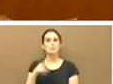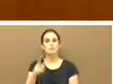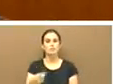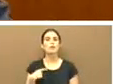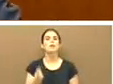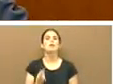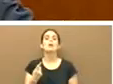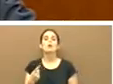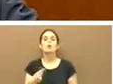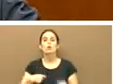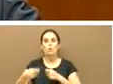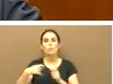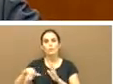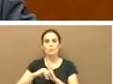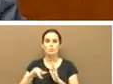proximidad.